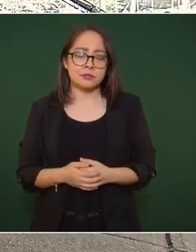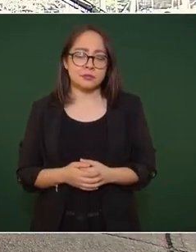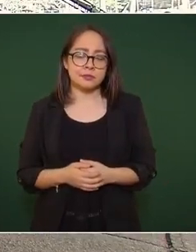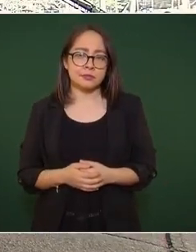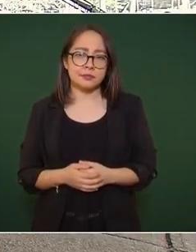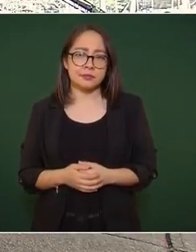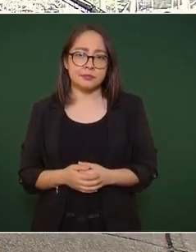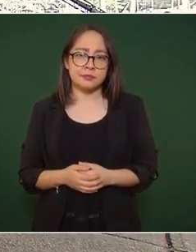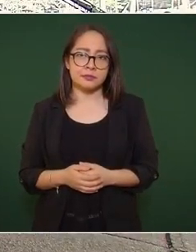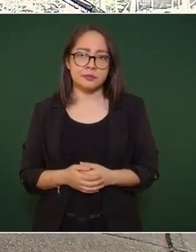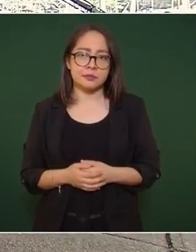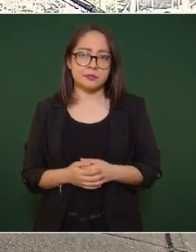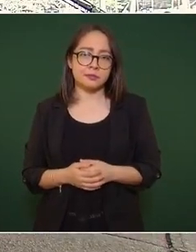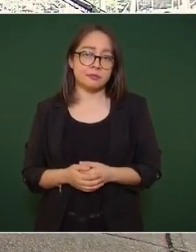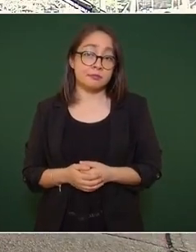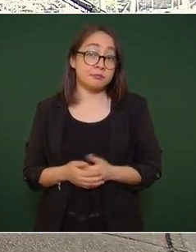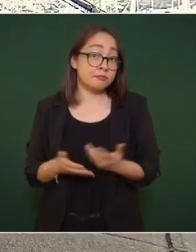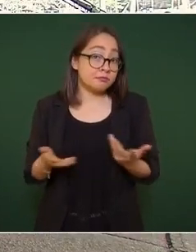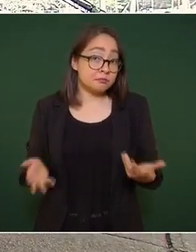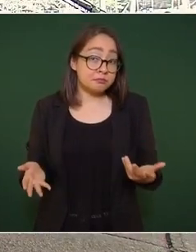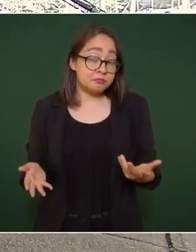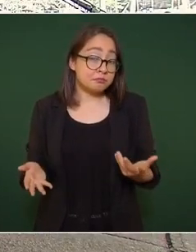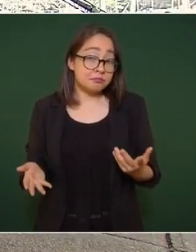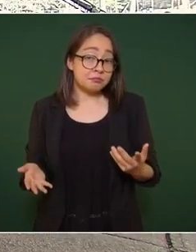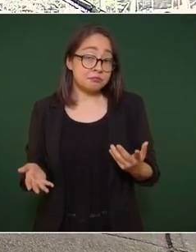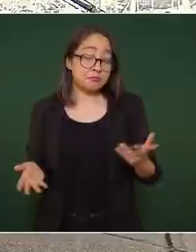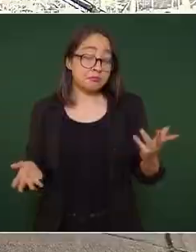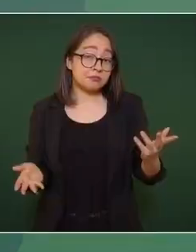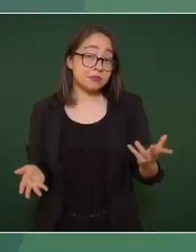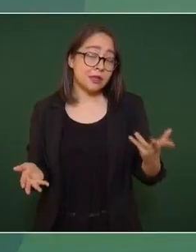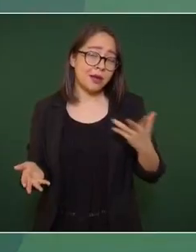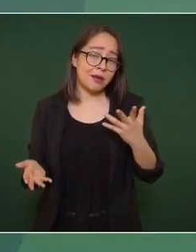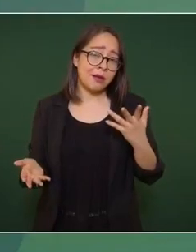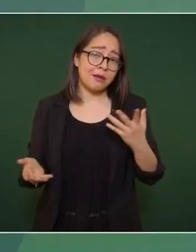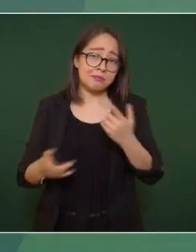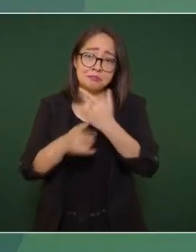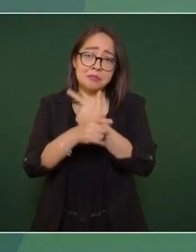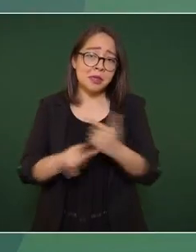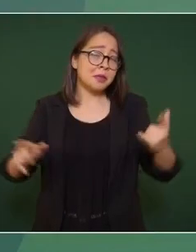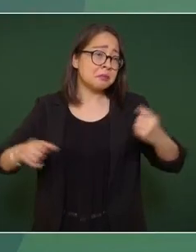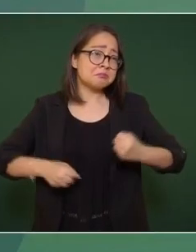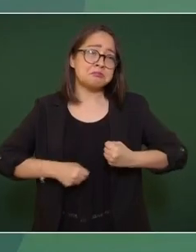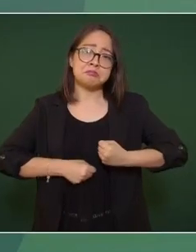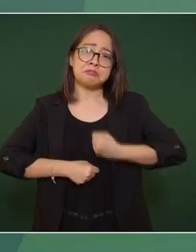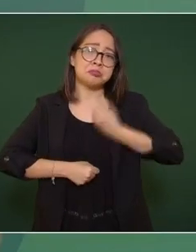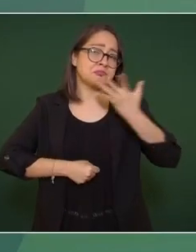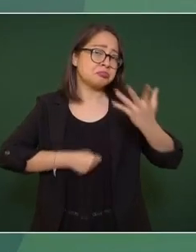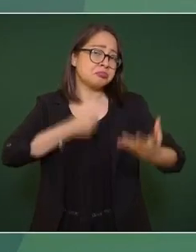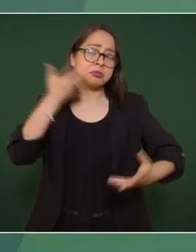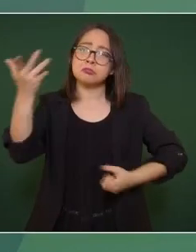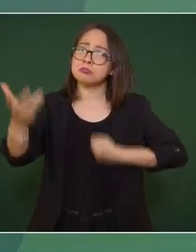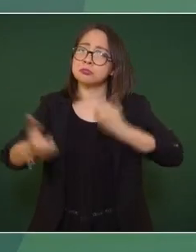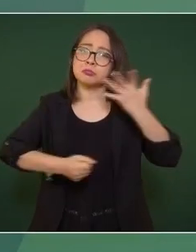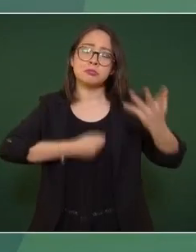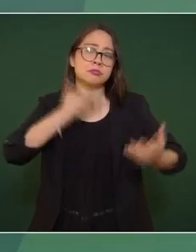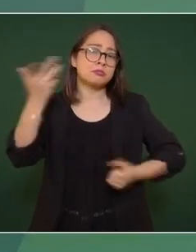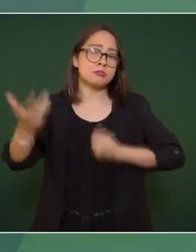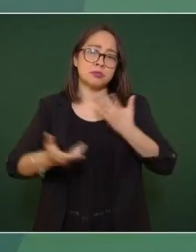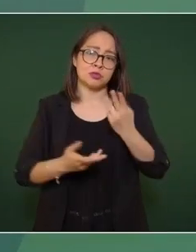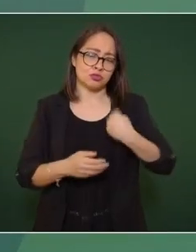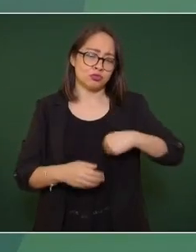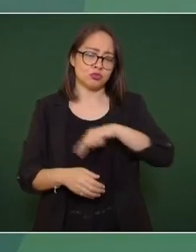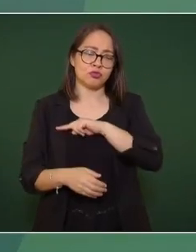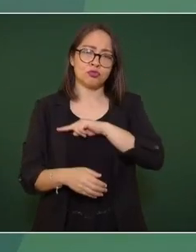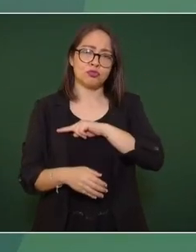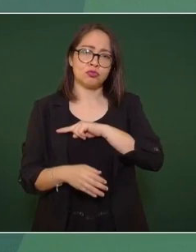tiene libertad para expresarse, nosotros hemos tenido de parte de él una